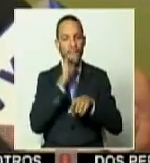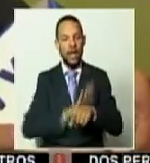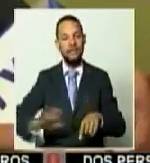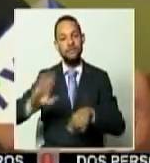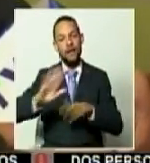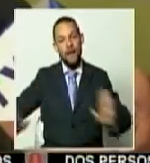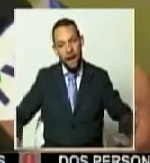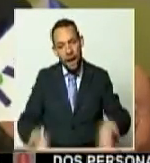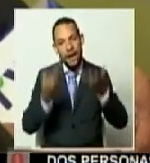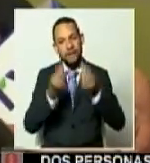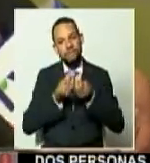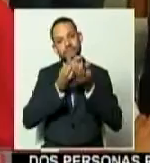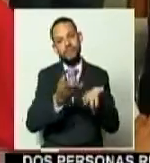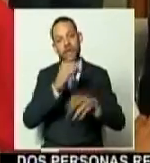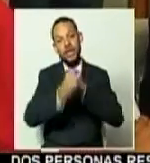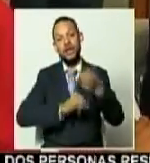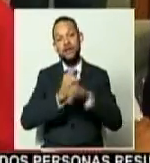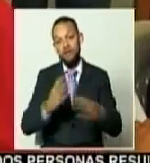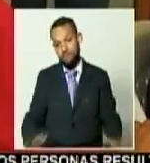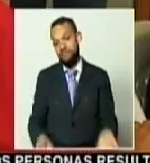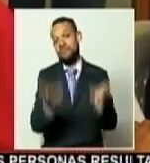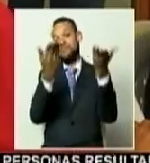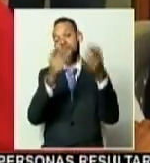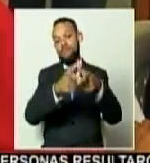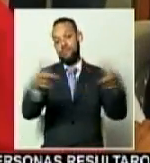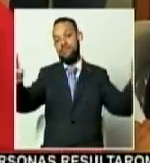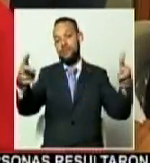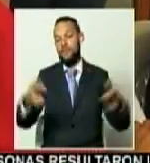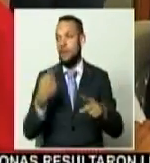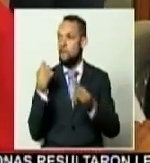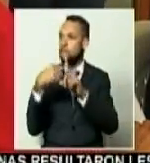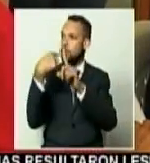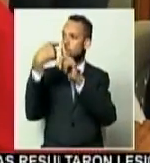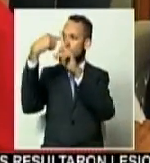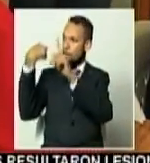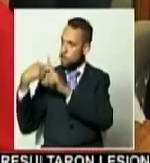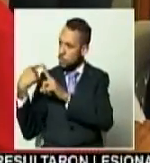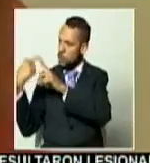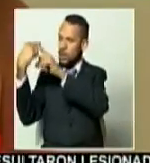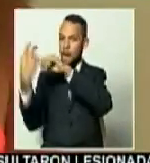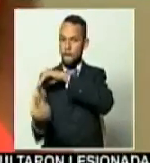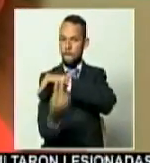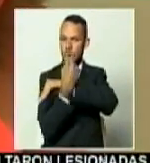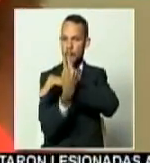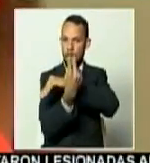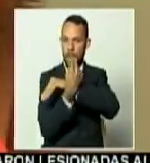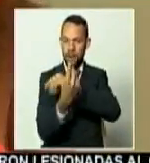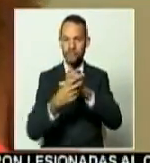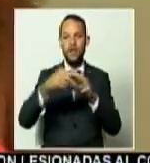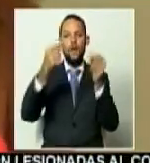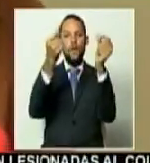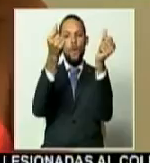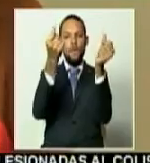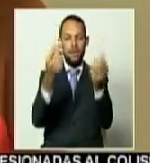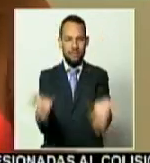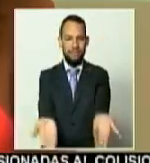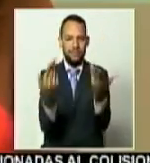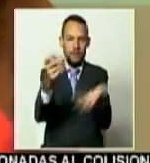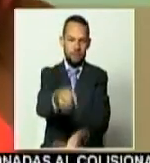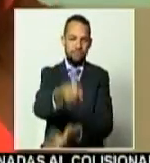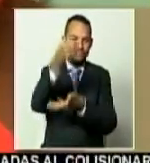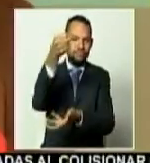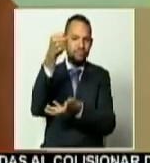nacional y a nivel internacional. El crecimiento es muy positivo en materia de rating y en el área financiera se dan buenos